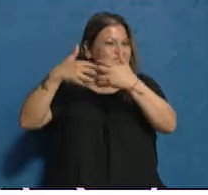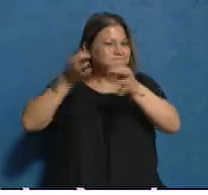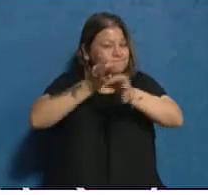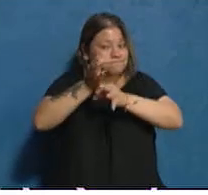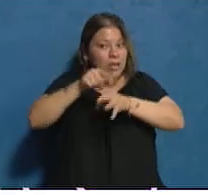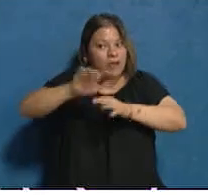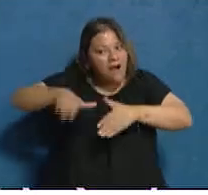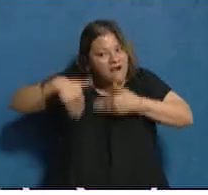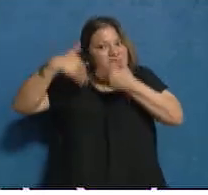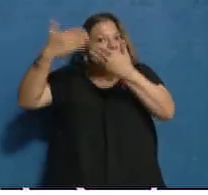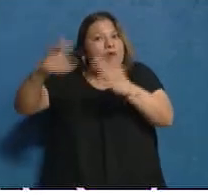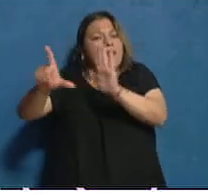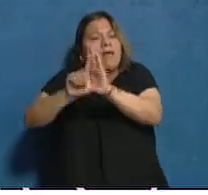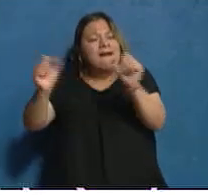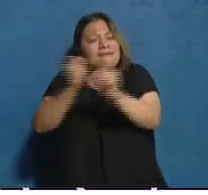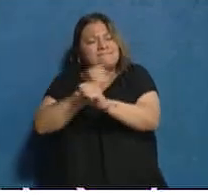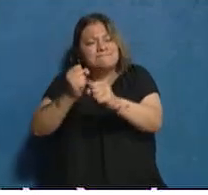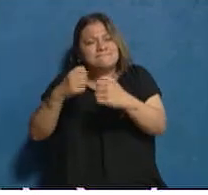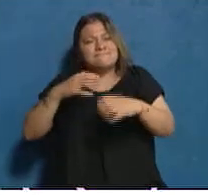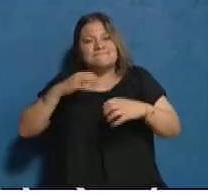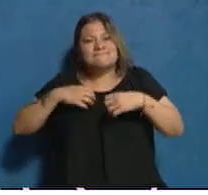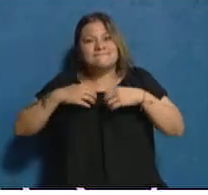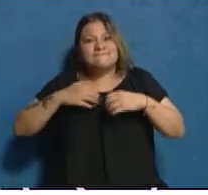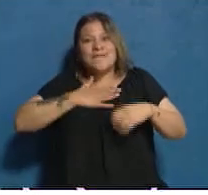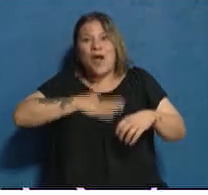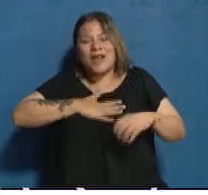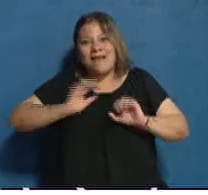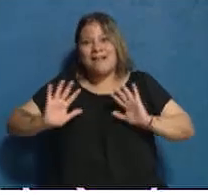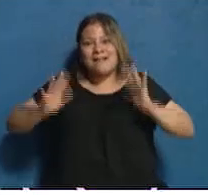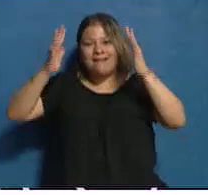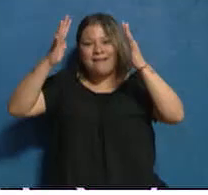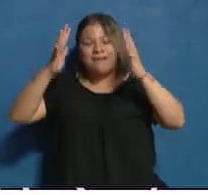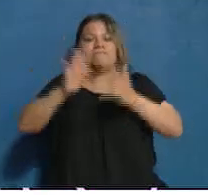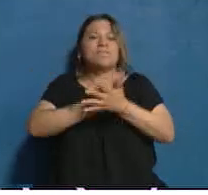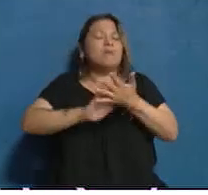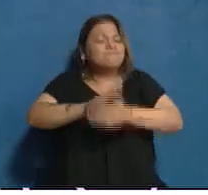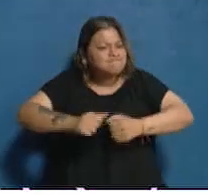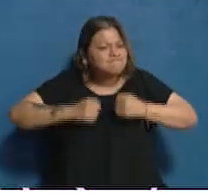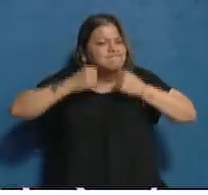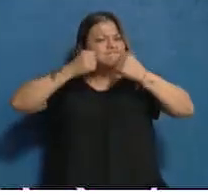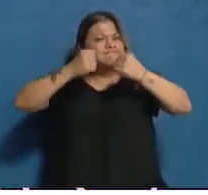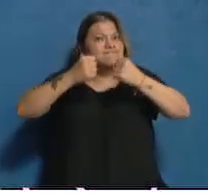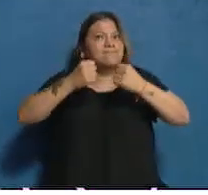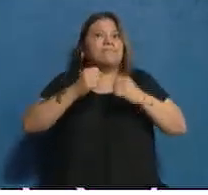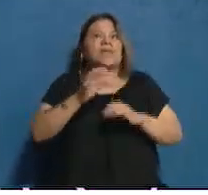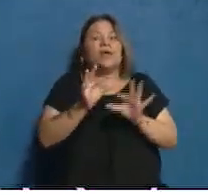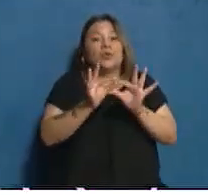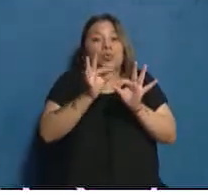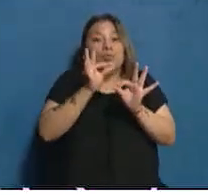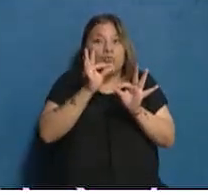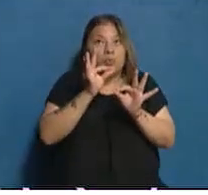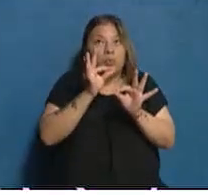favor, celebrando esta medida, porque uno de los argumentos más fuertes que esgrimen es que el margen de